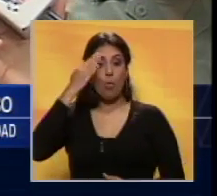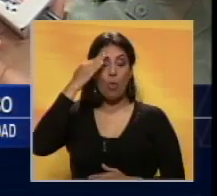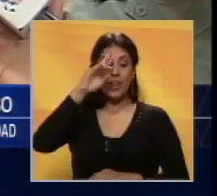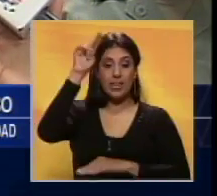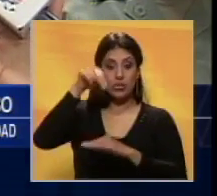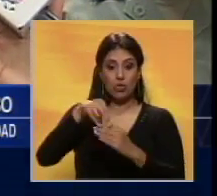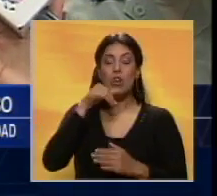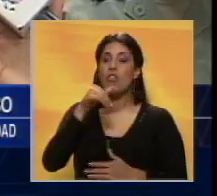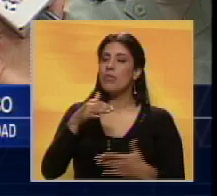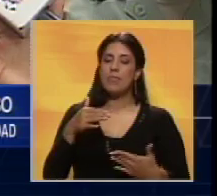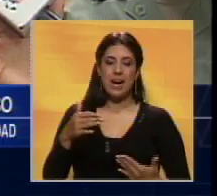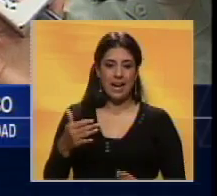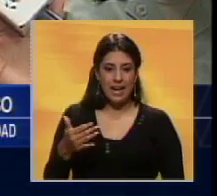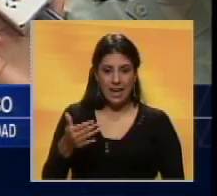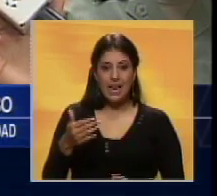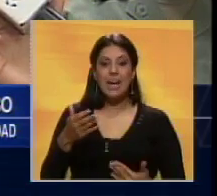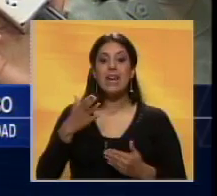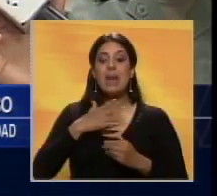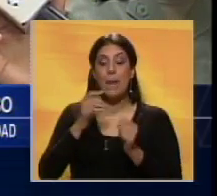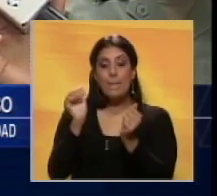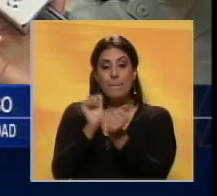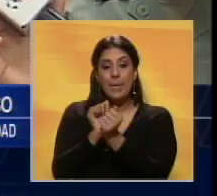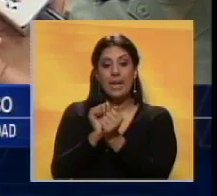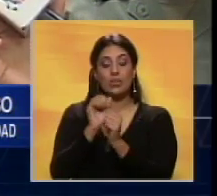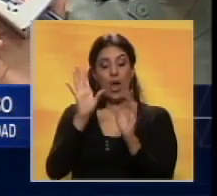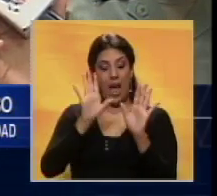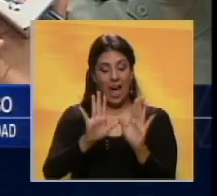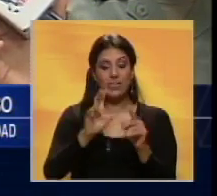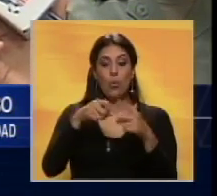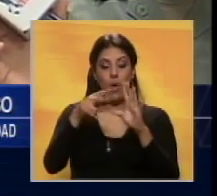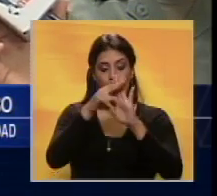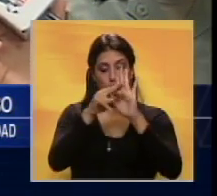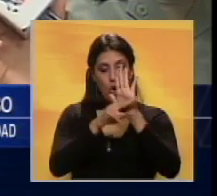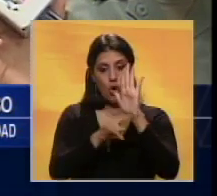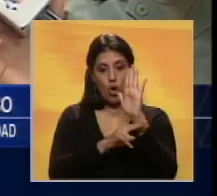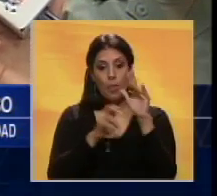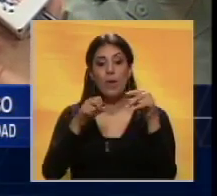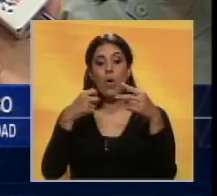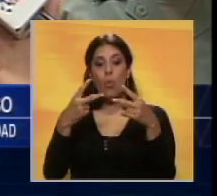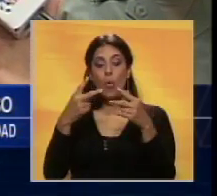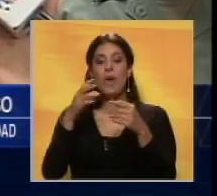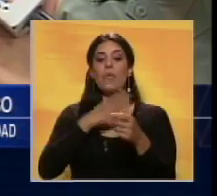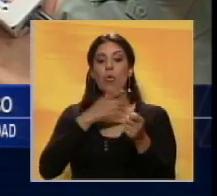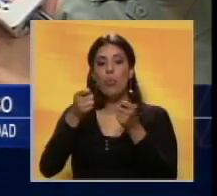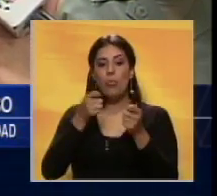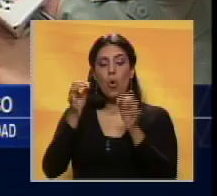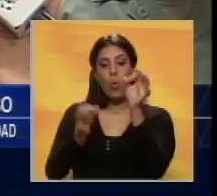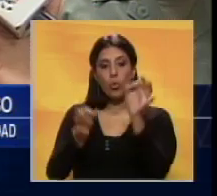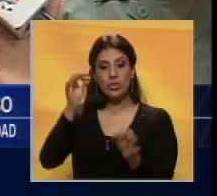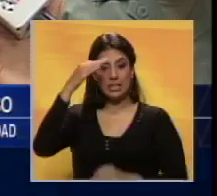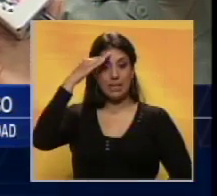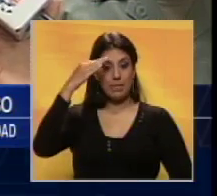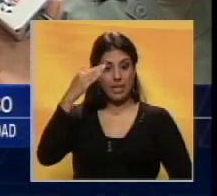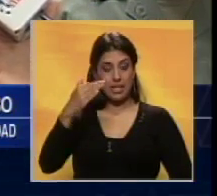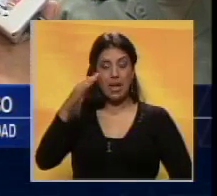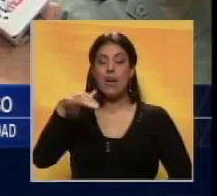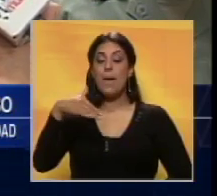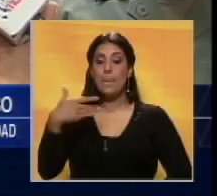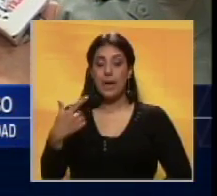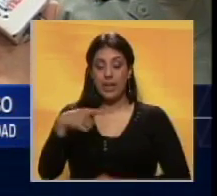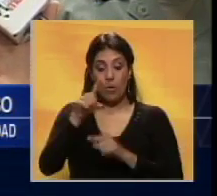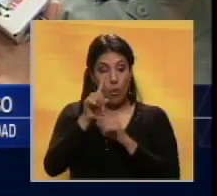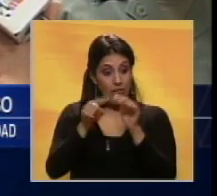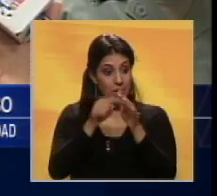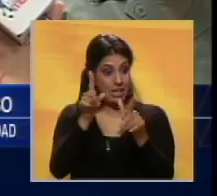Nacional Bolivariana informó que serán privados de libertad de acuerdo a la normativa vigente establecida en el Código de Justicia Penal Militar, para que